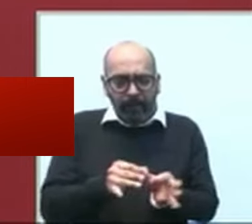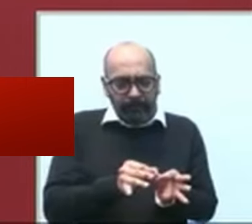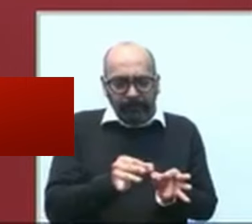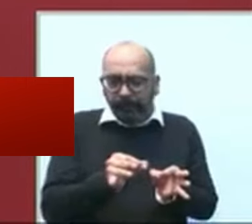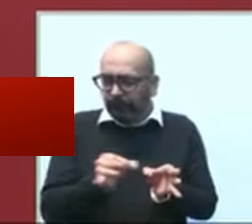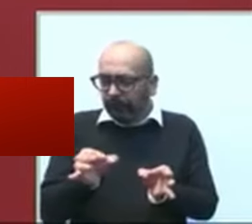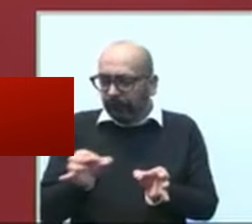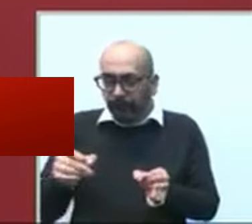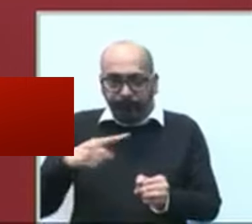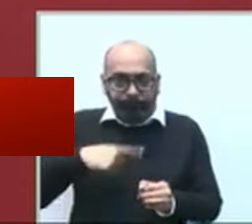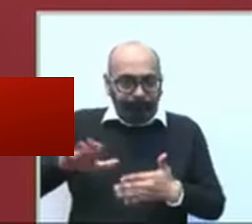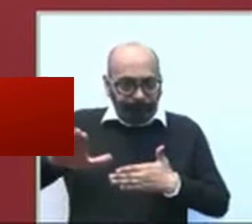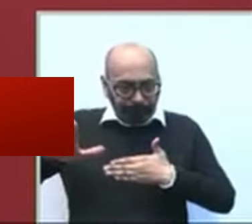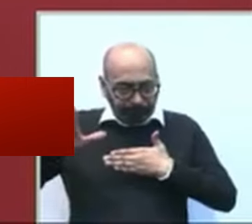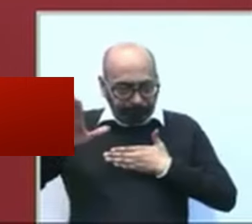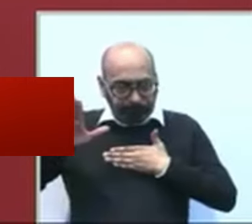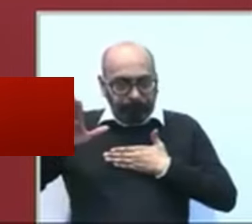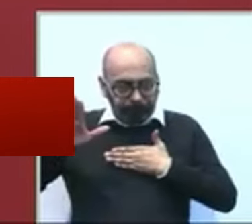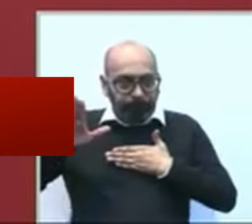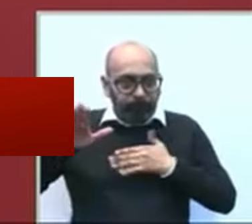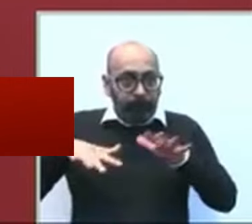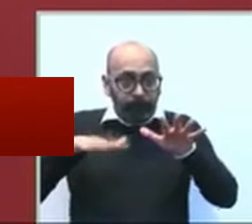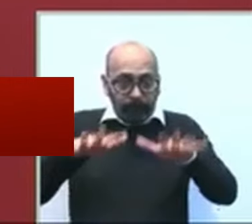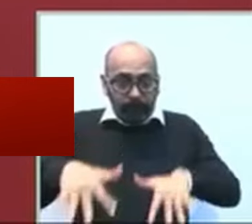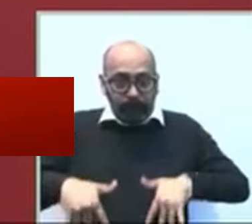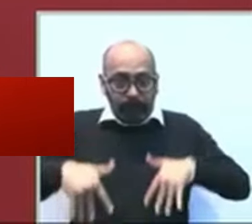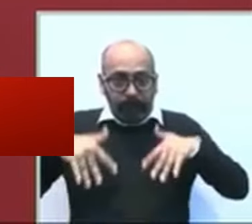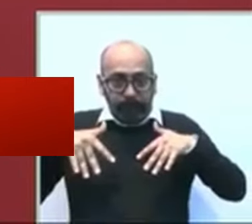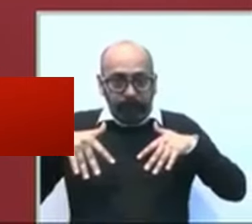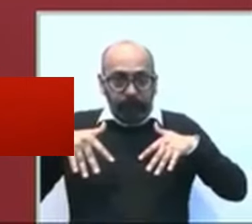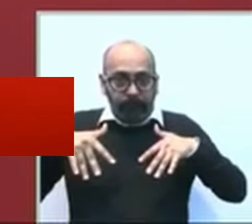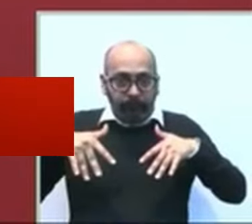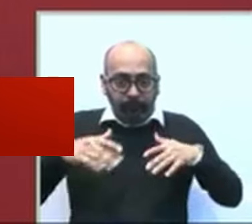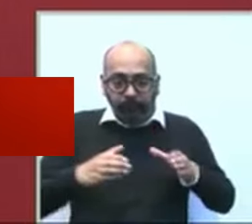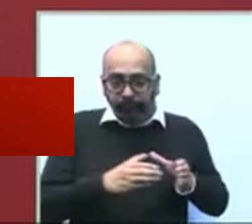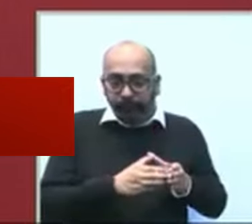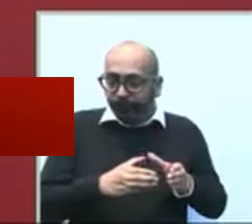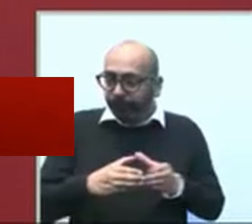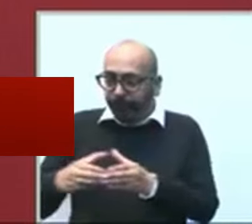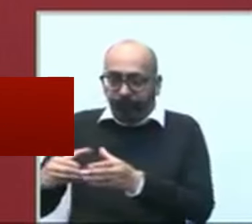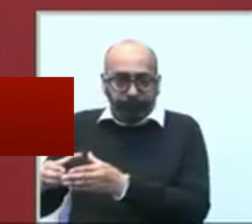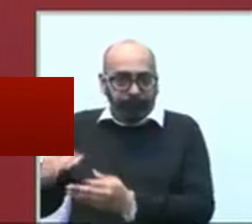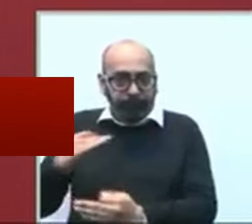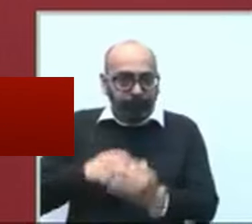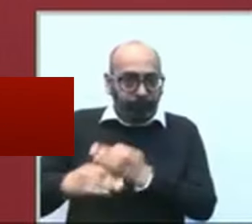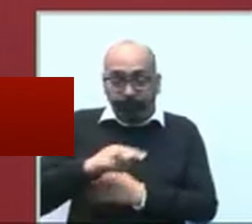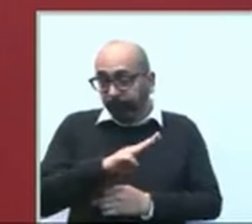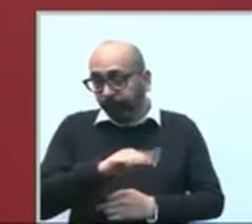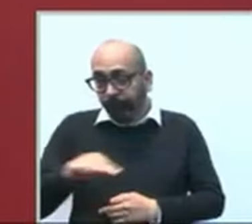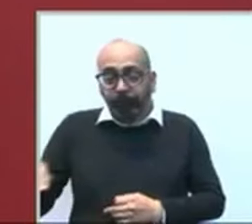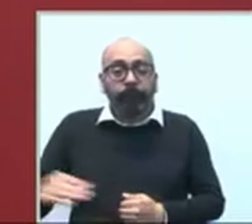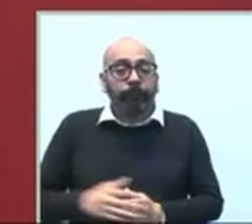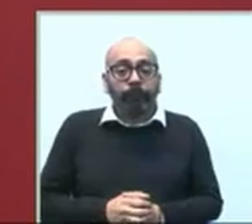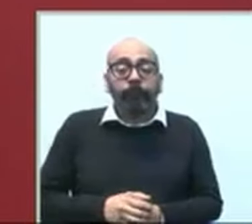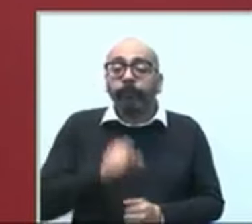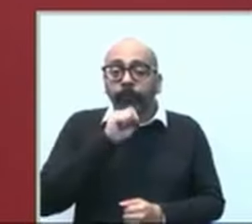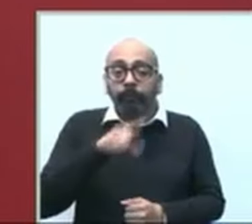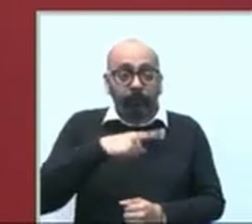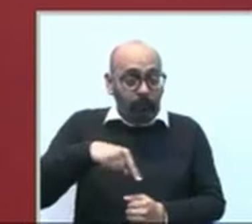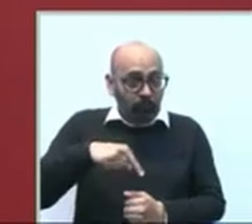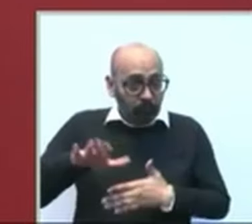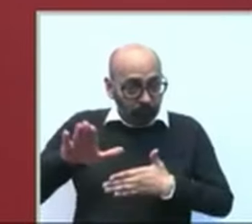ministros. Pues así como en esta asamblea, así el Poder de México dijo, vamos a esa selección y no a las selecciones opacas a la venta de exámenes que antes se